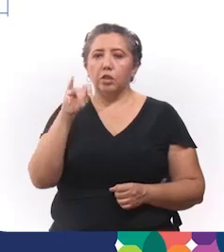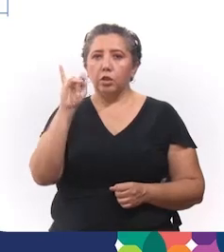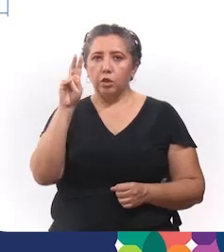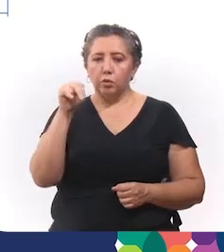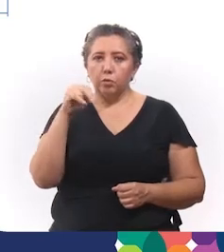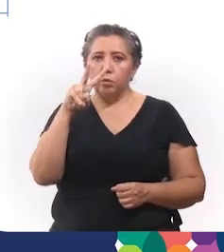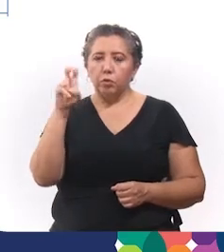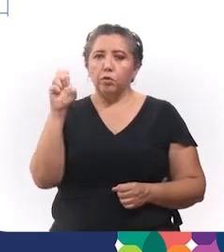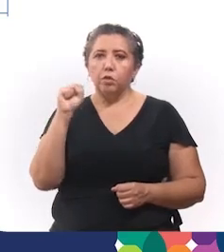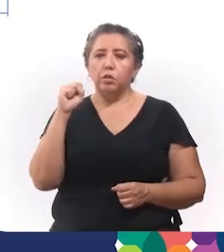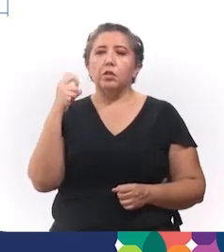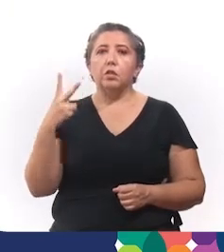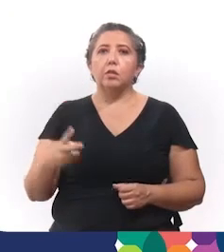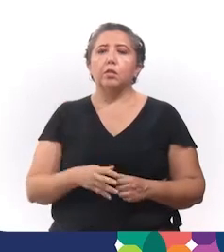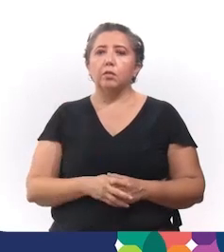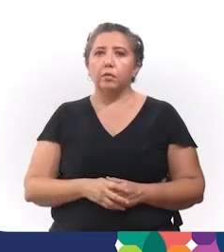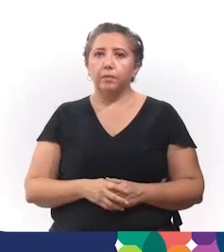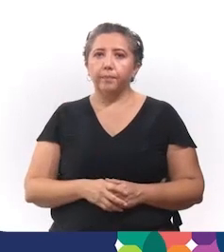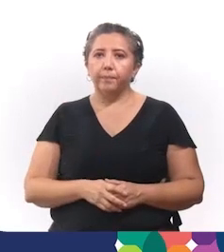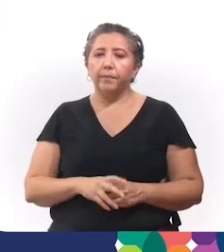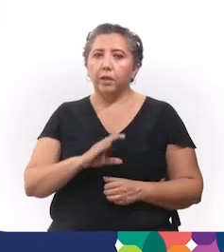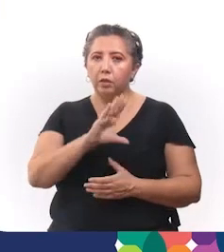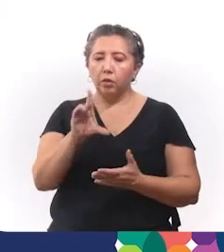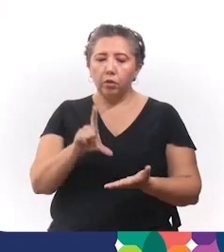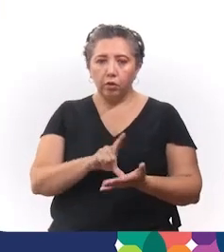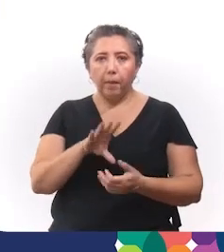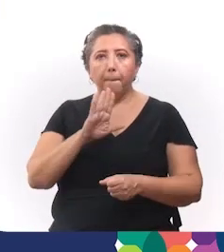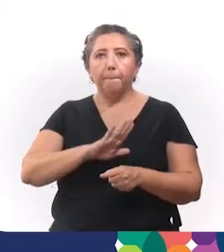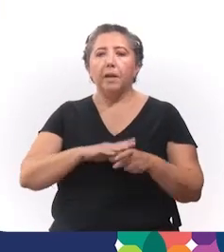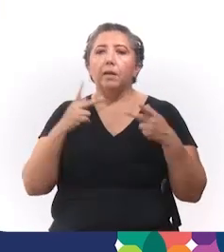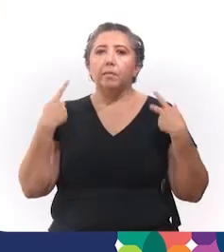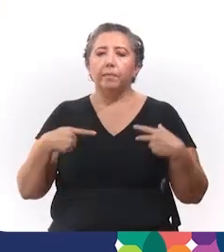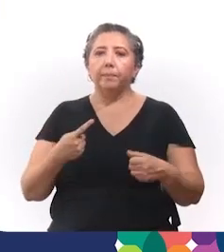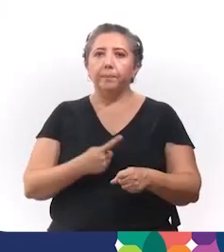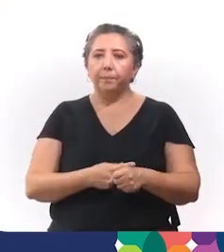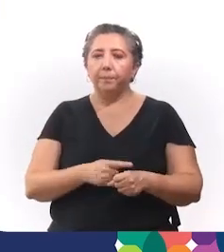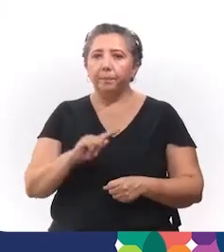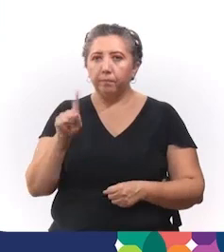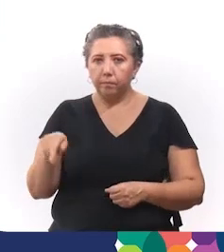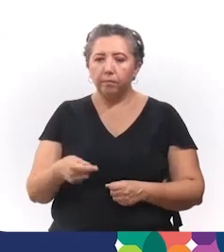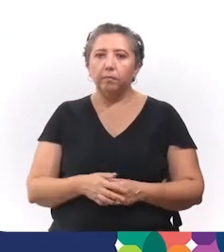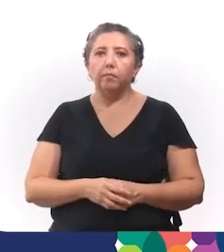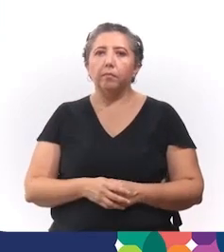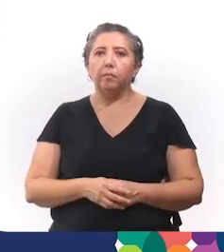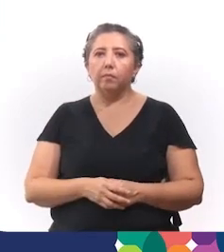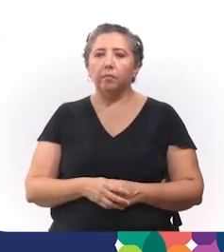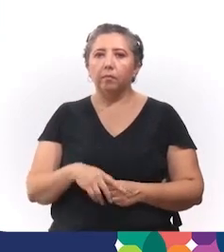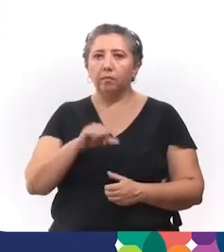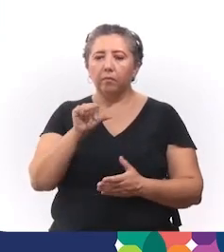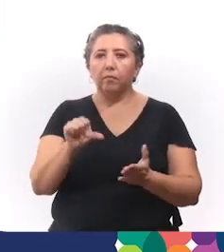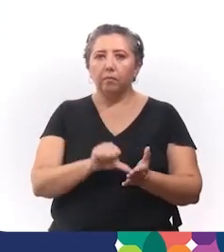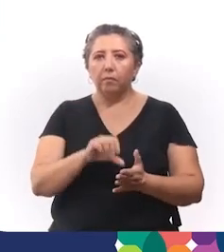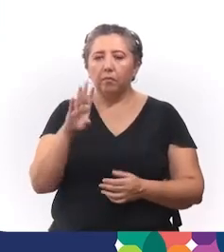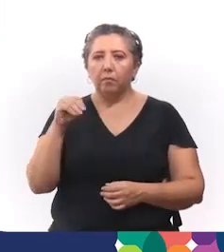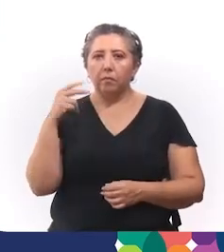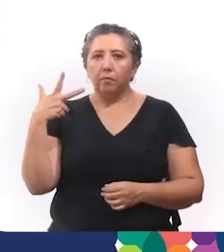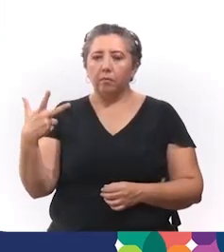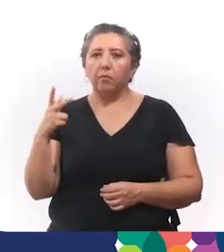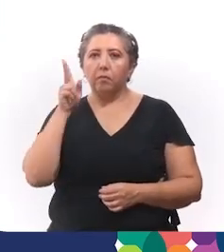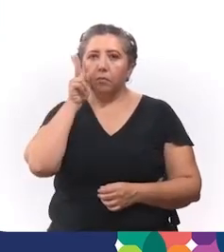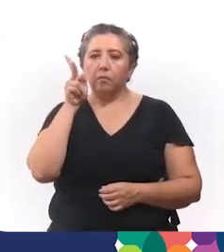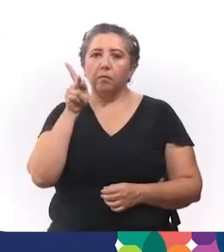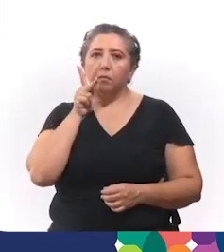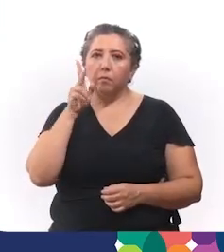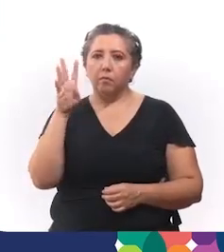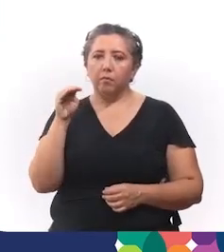Tinum, 262. Las colonias de Mérida con mayor número de personas contagiadas son Centro con 98, Juan